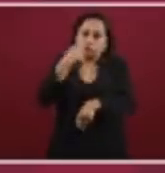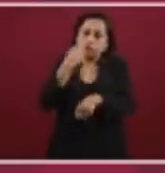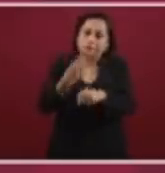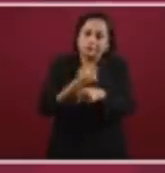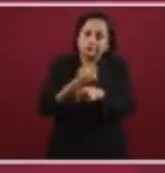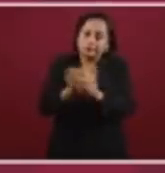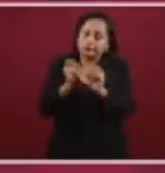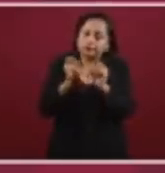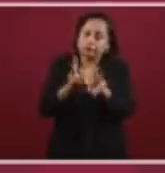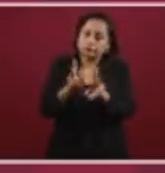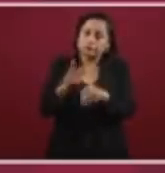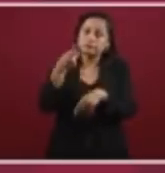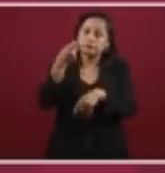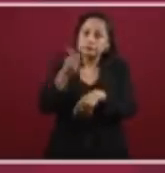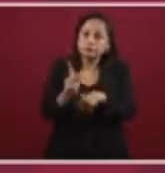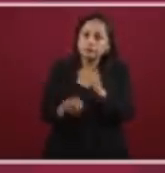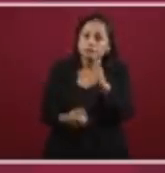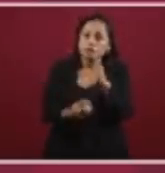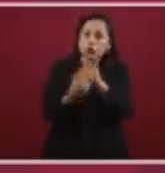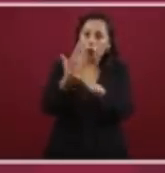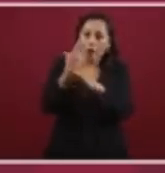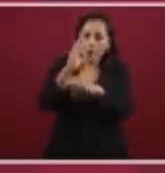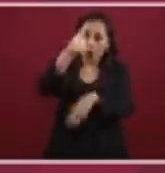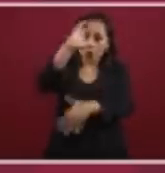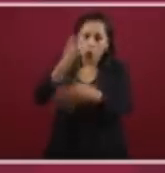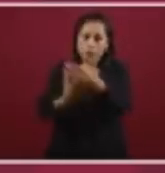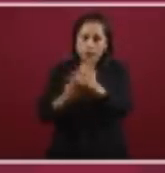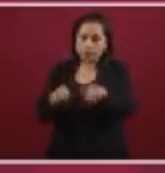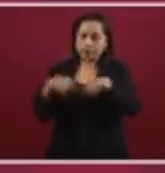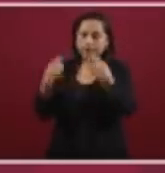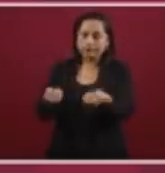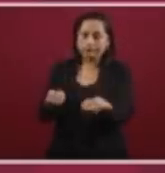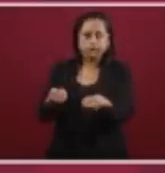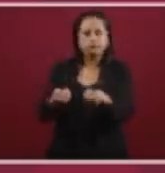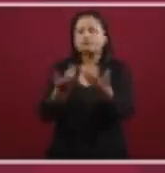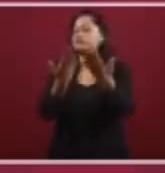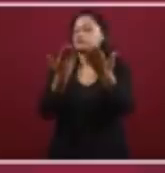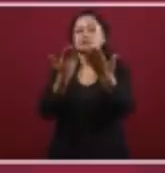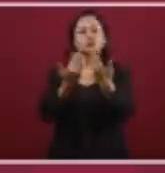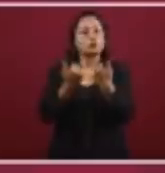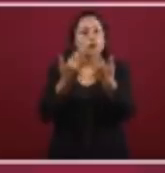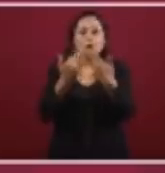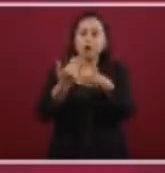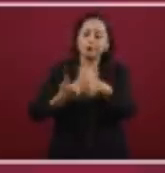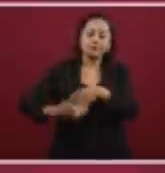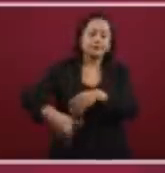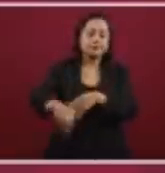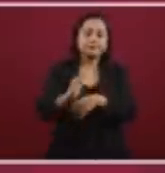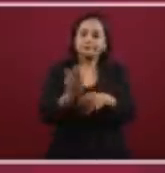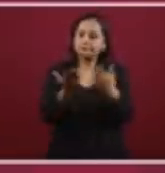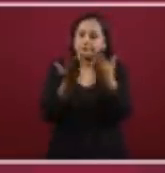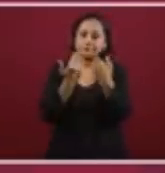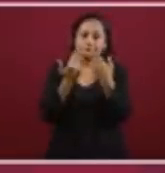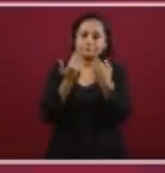seguir entregándose contratos y concesiones de bienes públicos